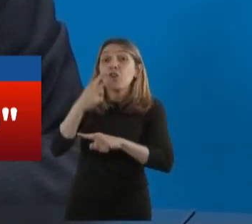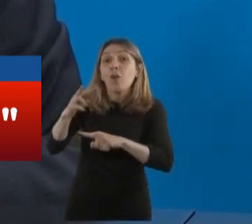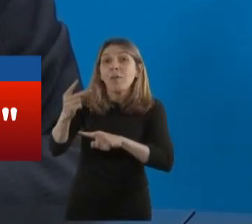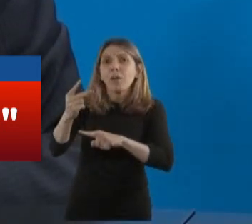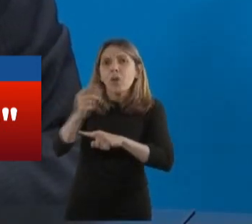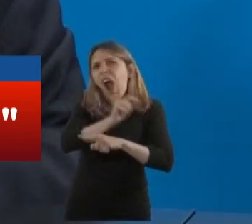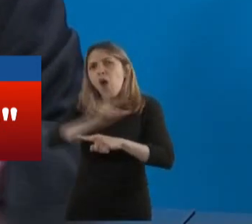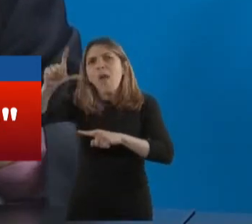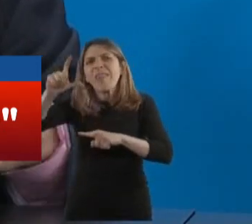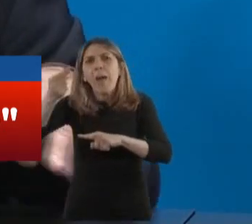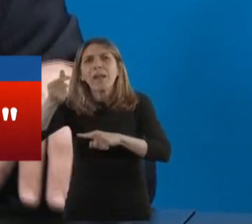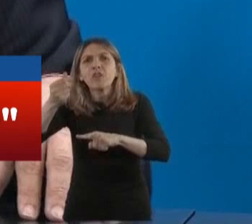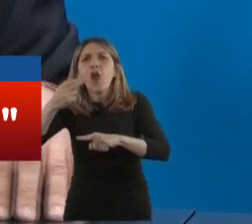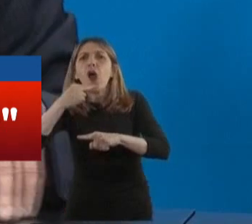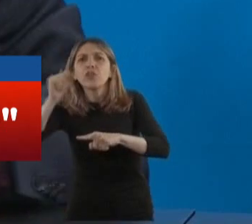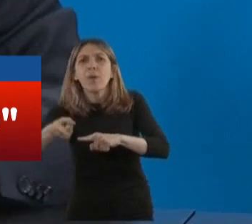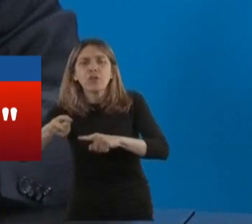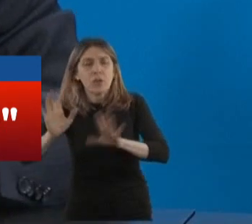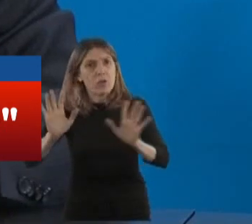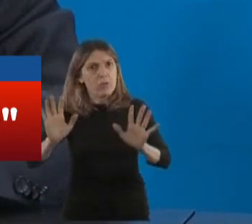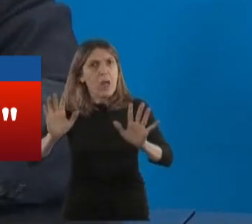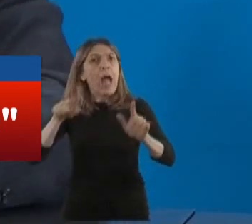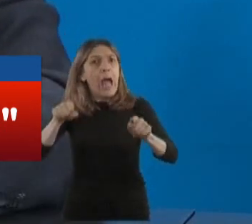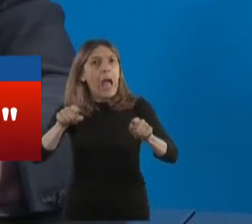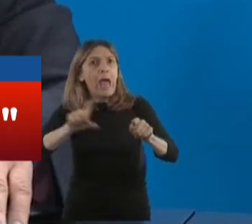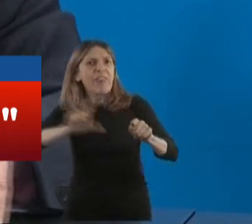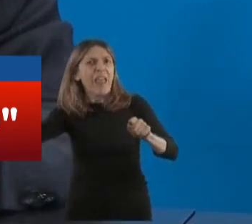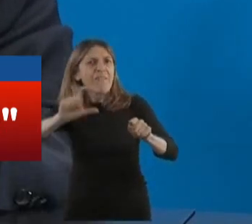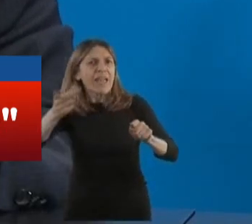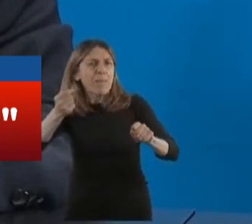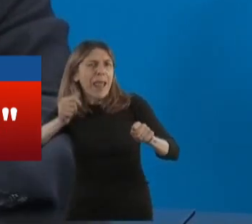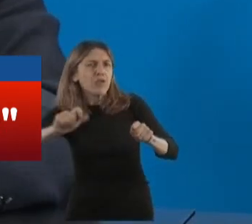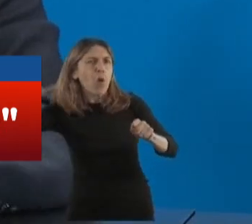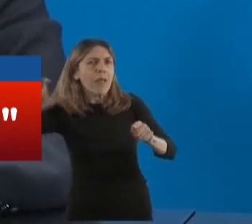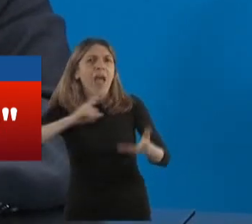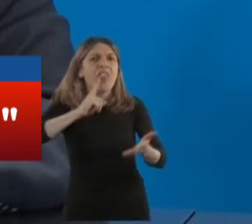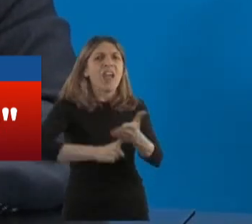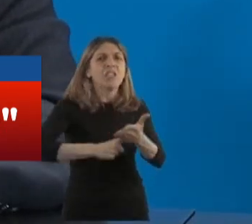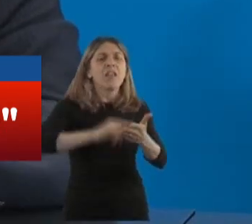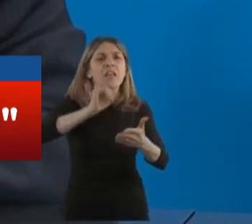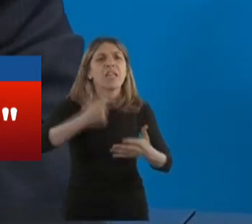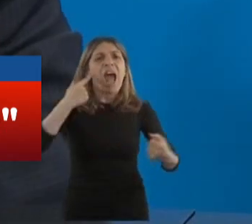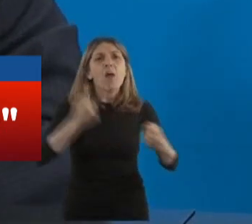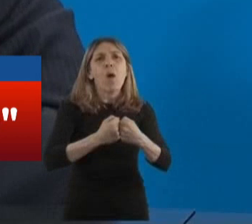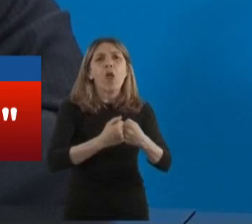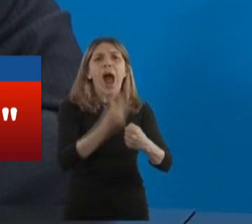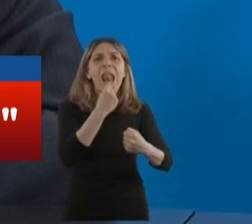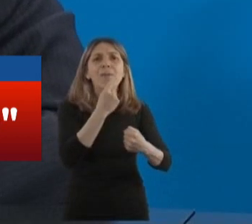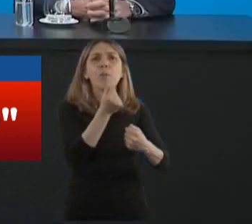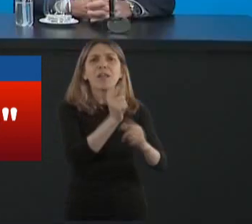al 11%. Con ese indicador es que se decidió la intervención y el acuerdo. ¿Cuál es el